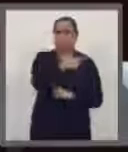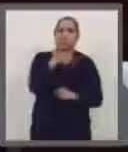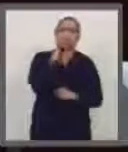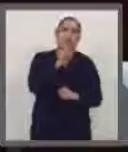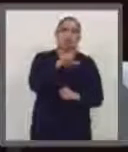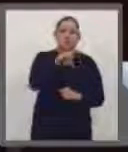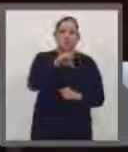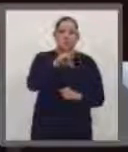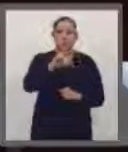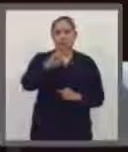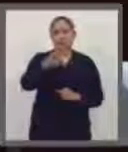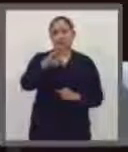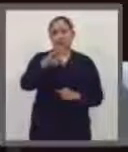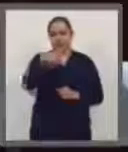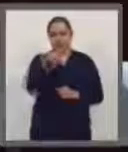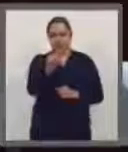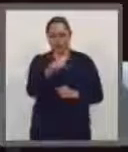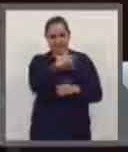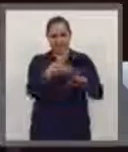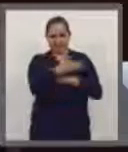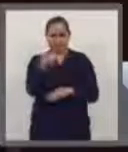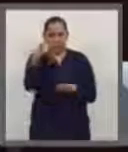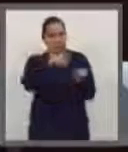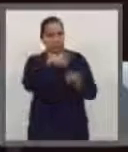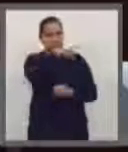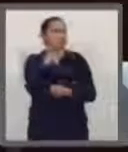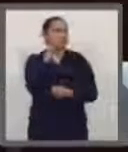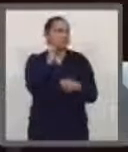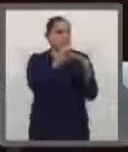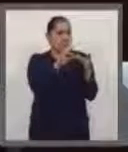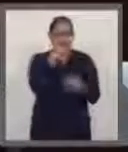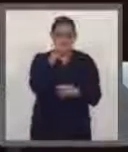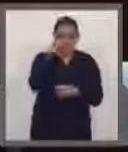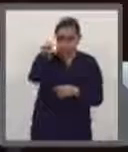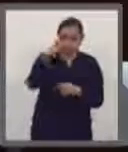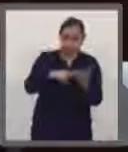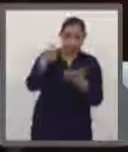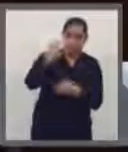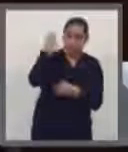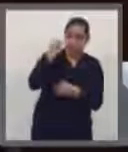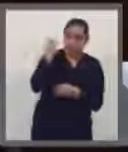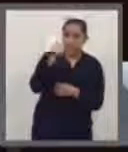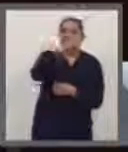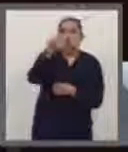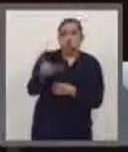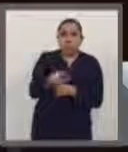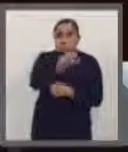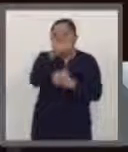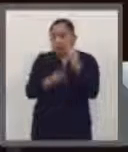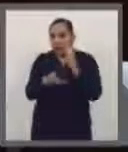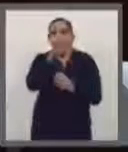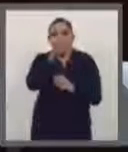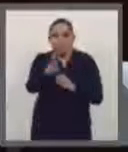en el Senado que con los resultados de este Congreso se va a hacer la iniciativa que muy pronto